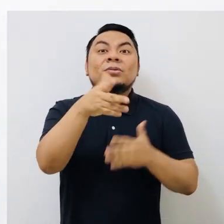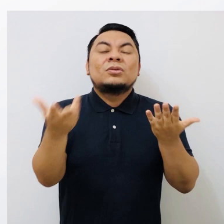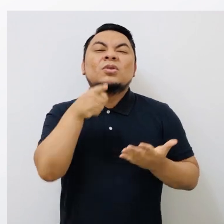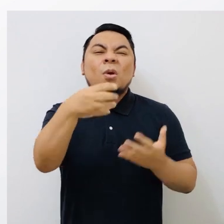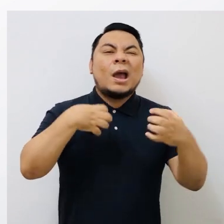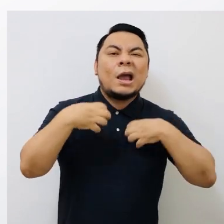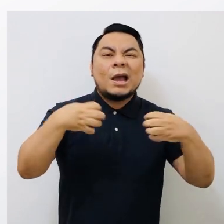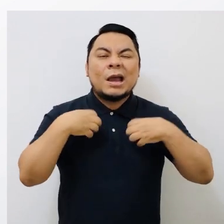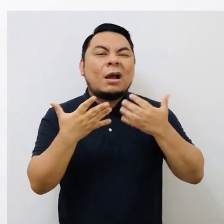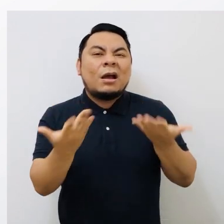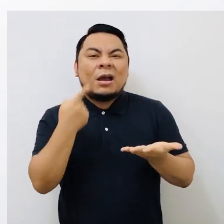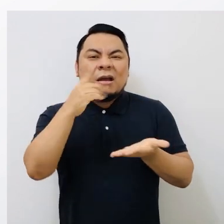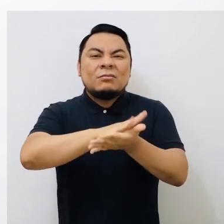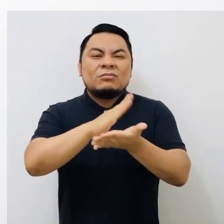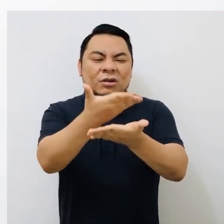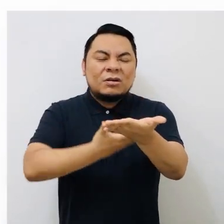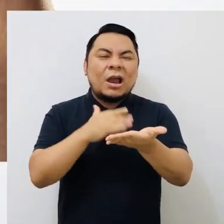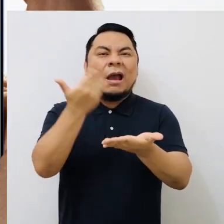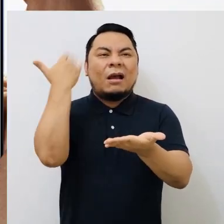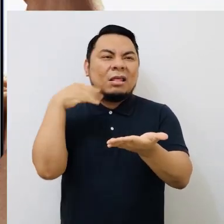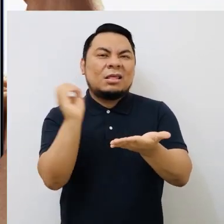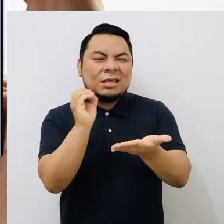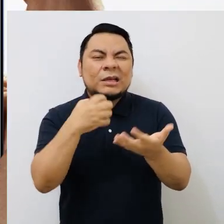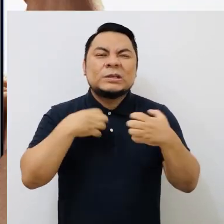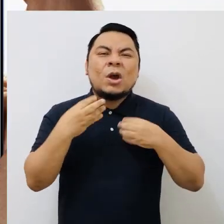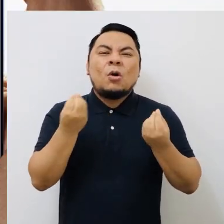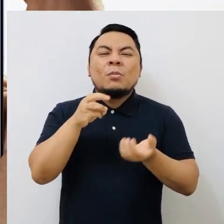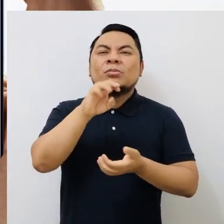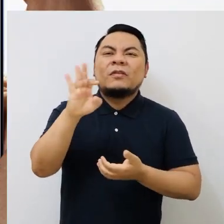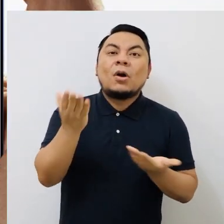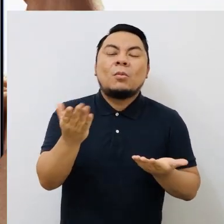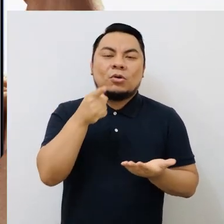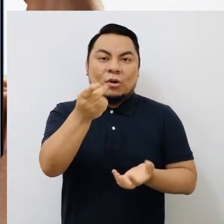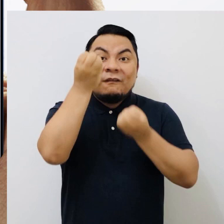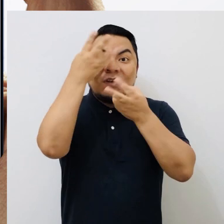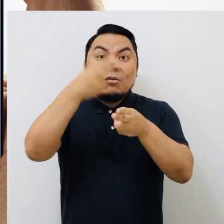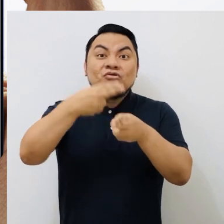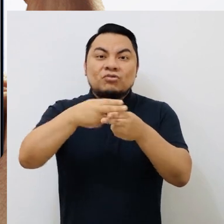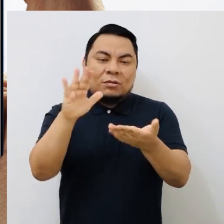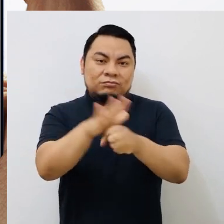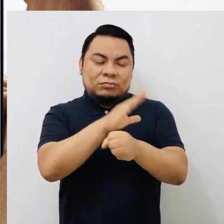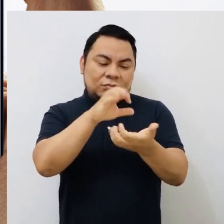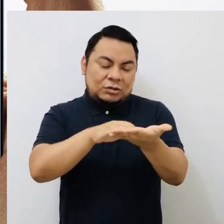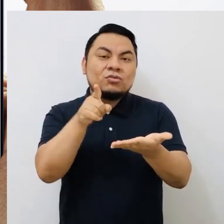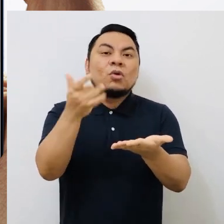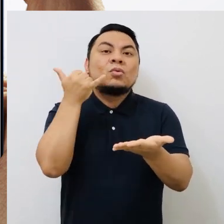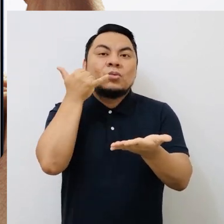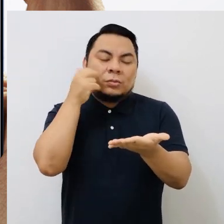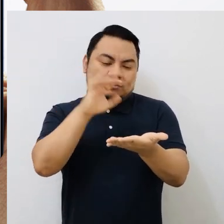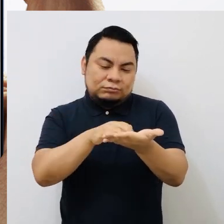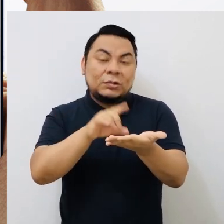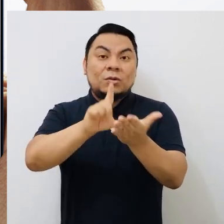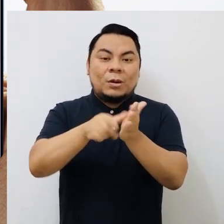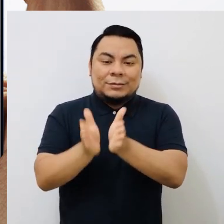de tramitación de documentos ingresados al MEF, ingresa tus datos personales y datos de contacto y selecciona Siguiente.